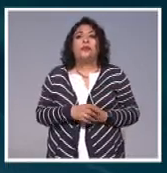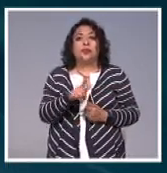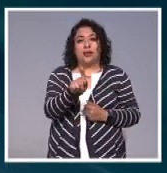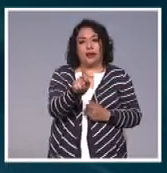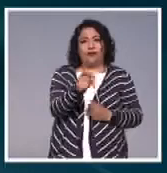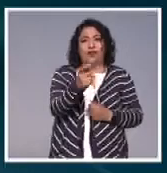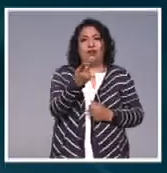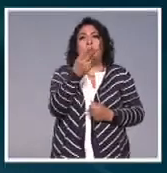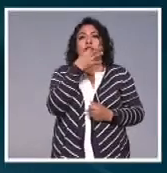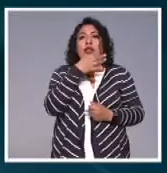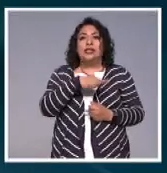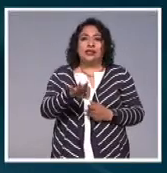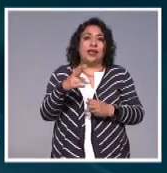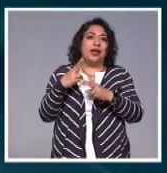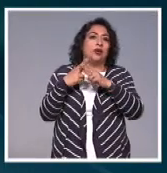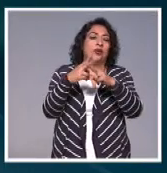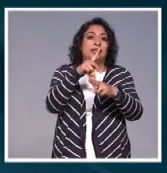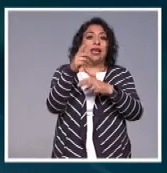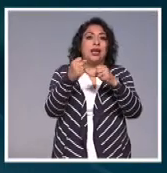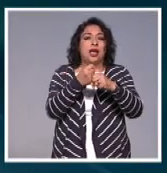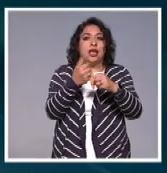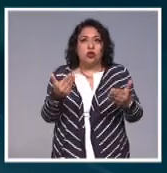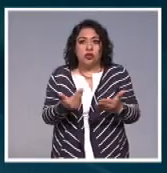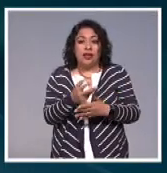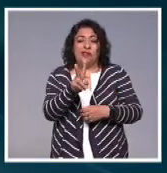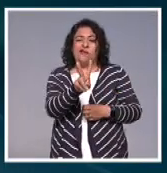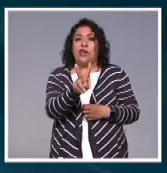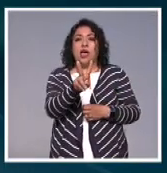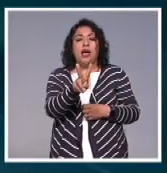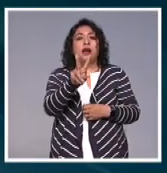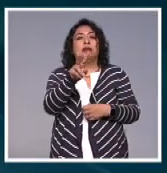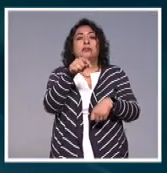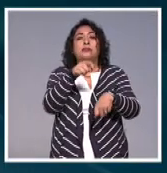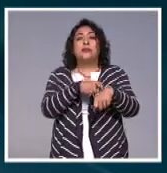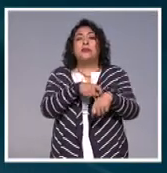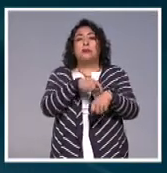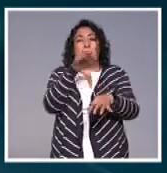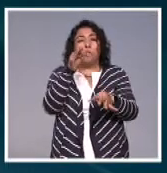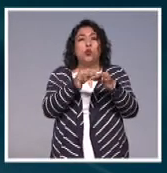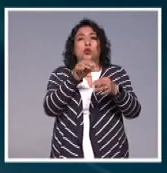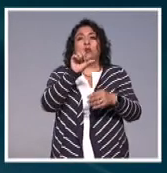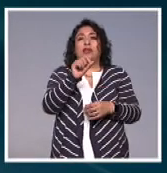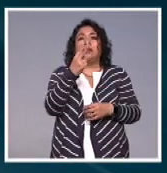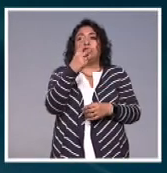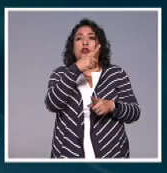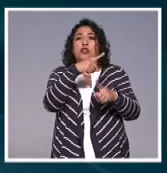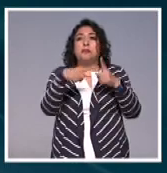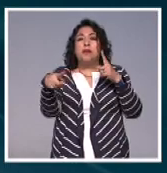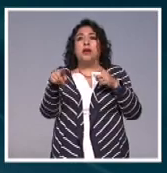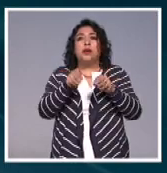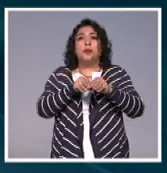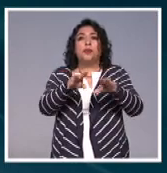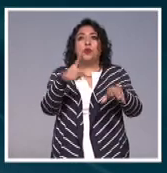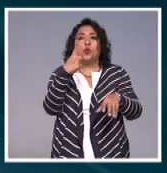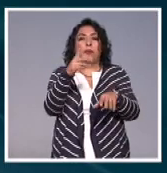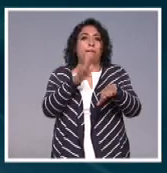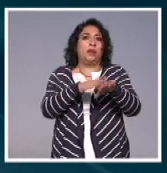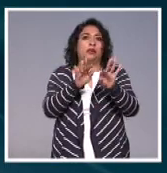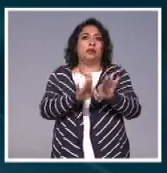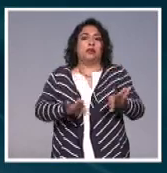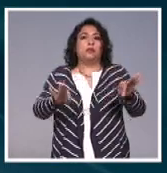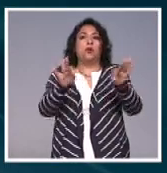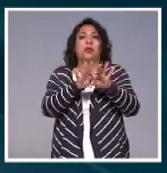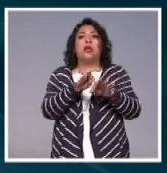Canal 22 celebra el centenario de su natalicio. Este viernes, en punto de las 22:30 horas, se transmitirá una de sus obras más